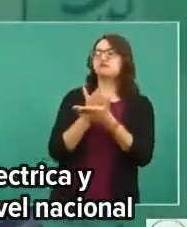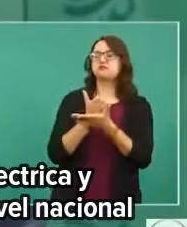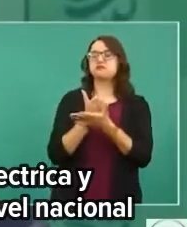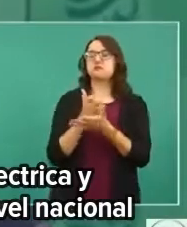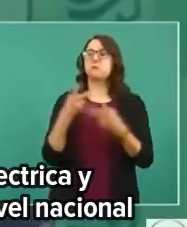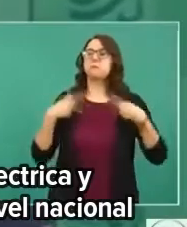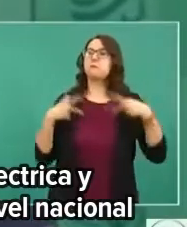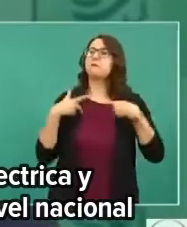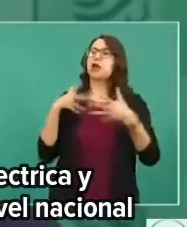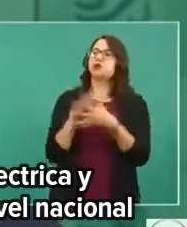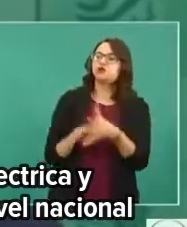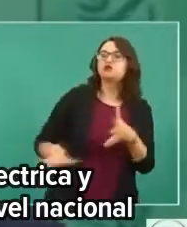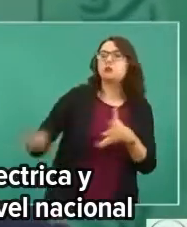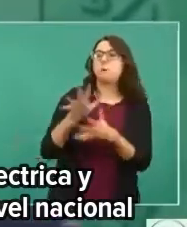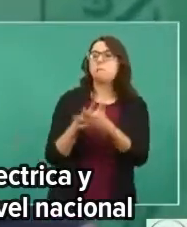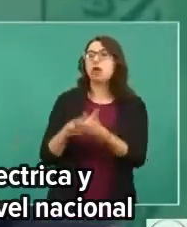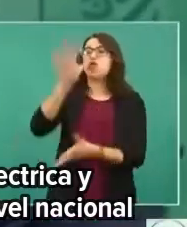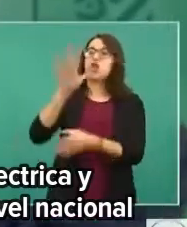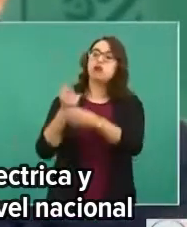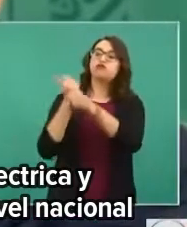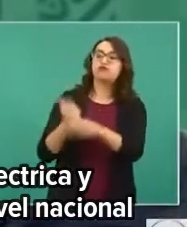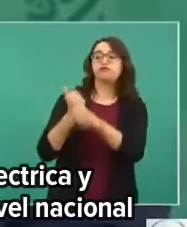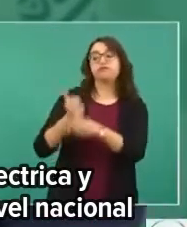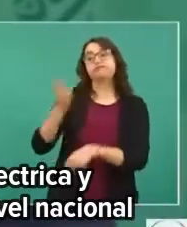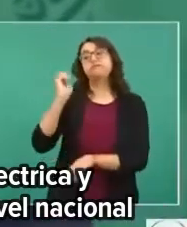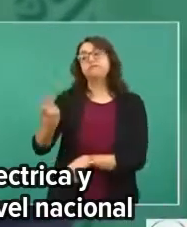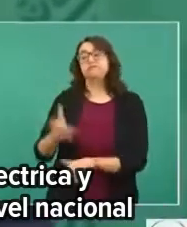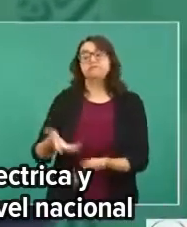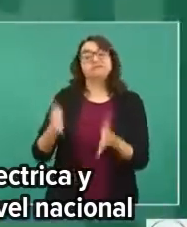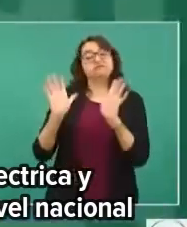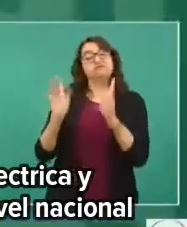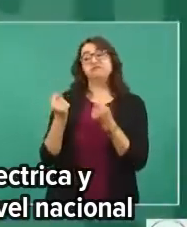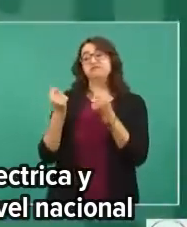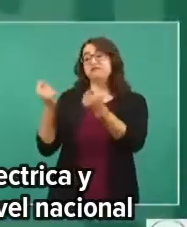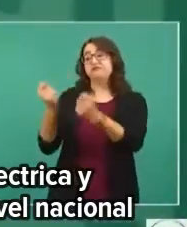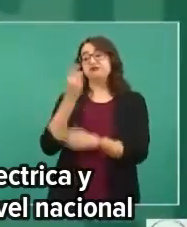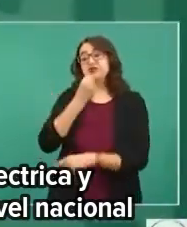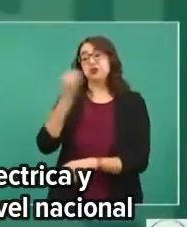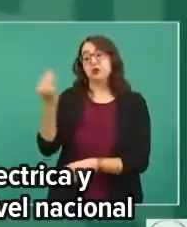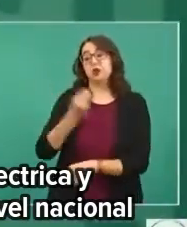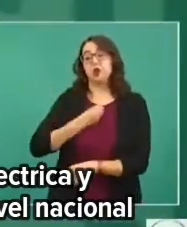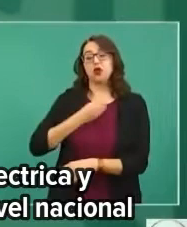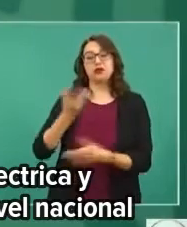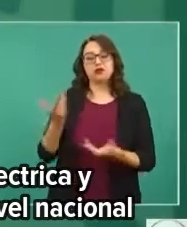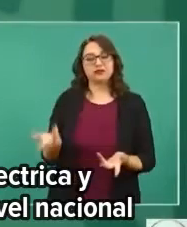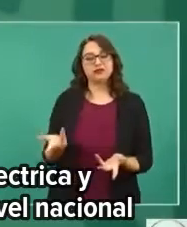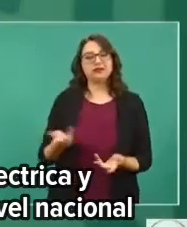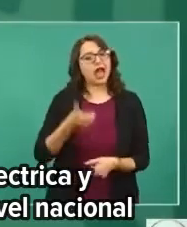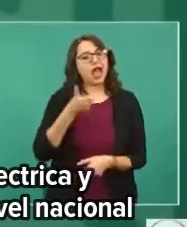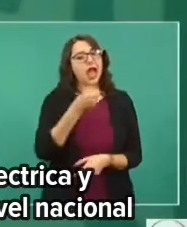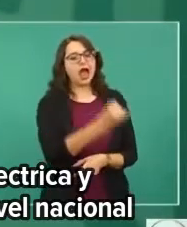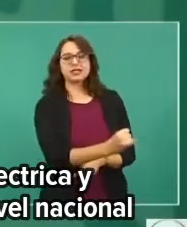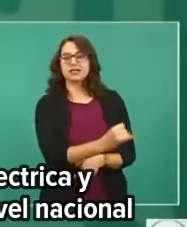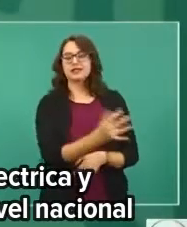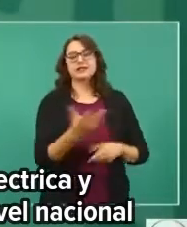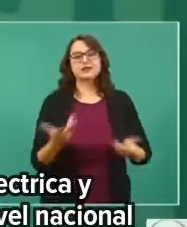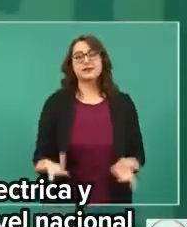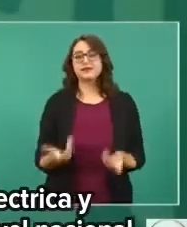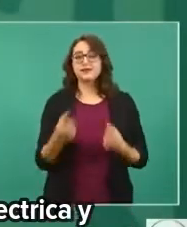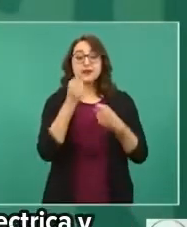gente. Es exactamente lo que sucedía con el pago de